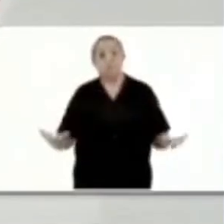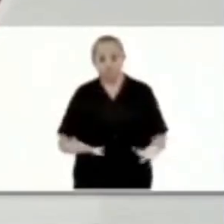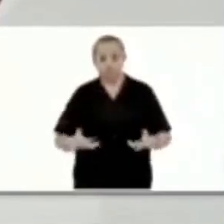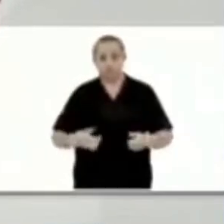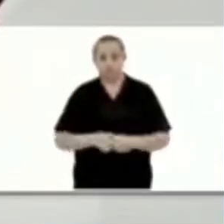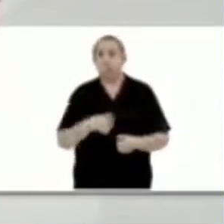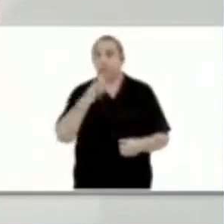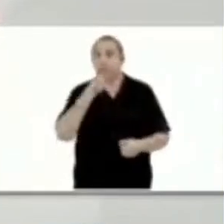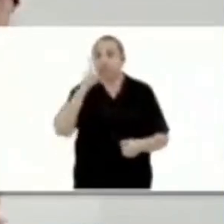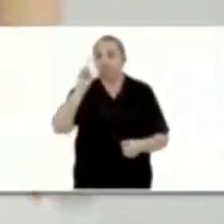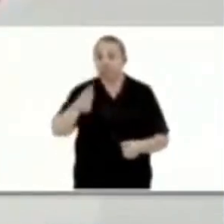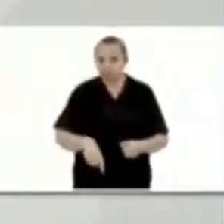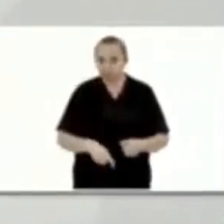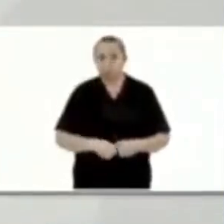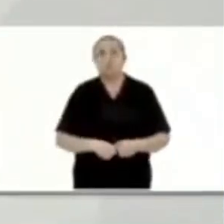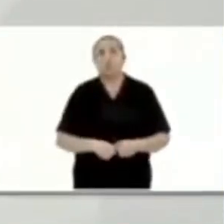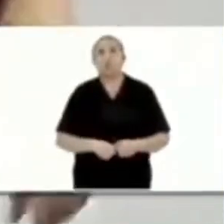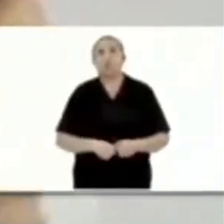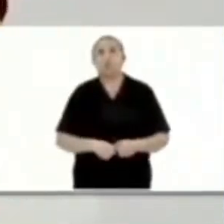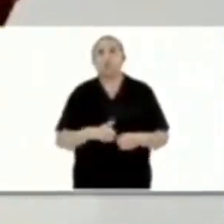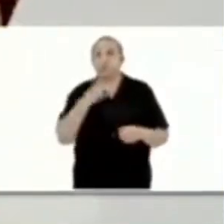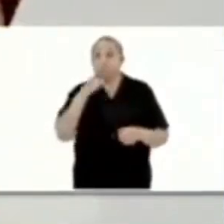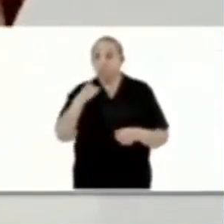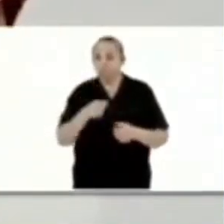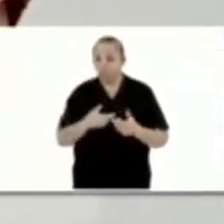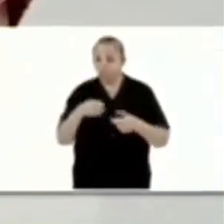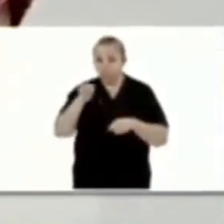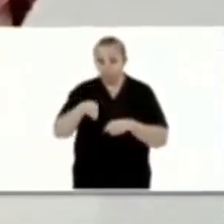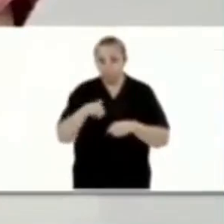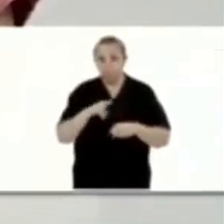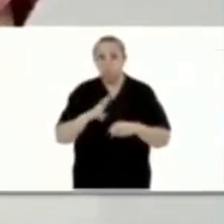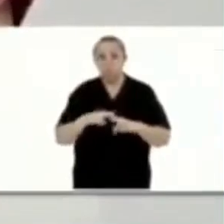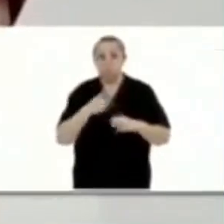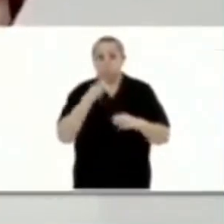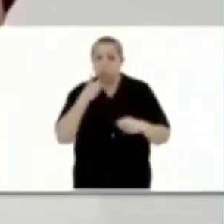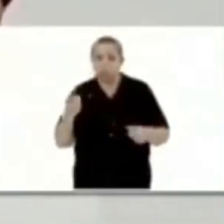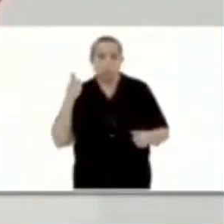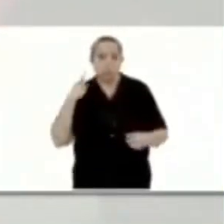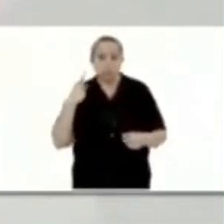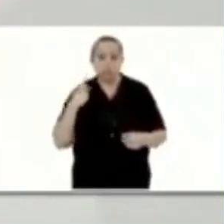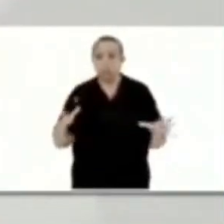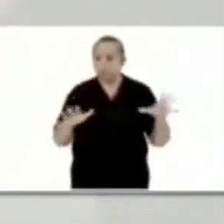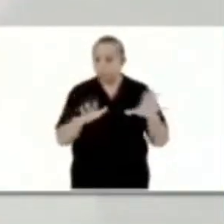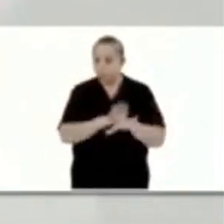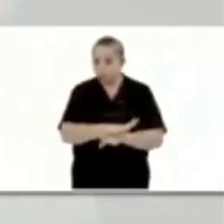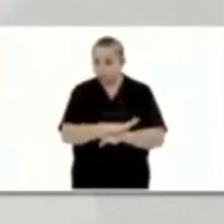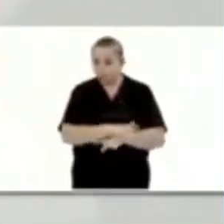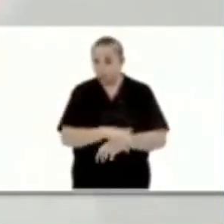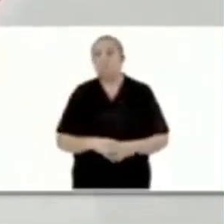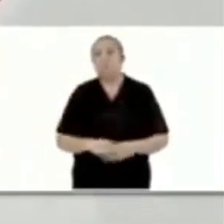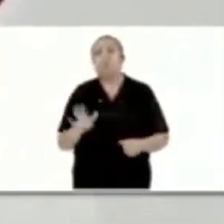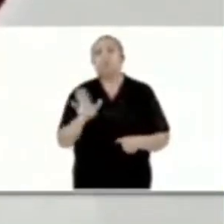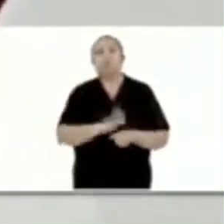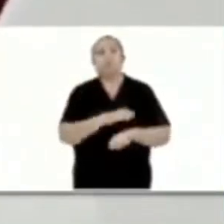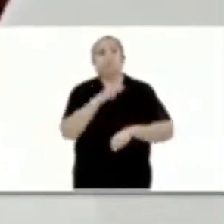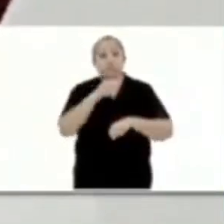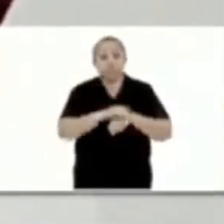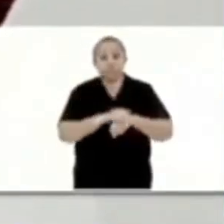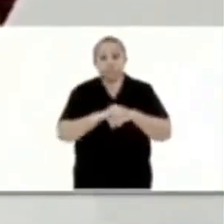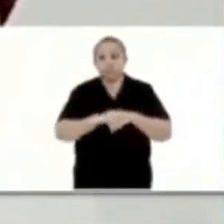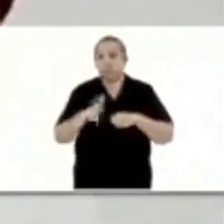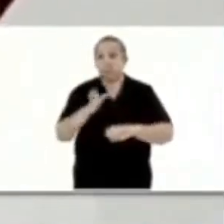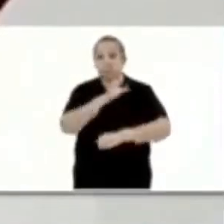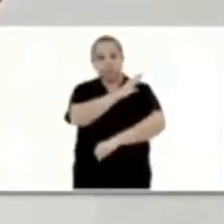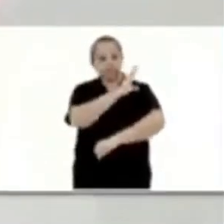las decisiones y que las cúpulas están cambiando. Por eso, estimadas amigas y